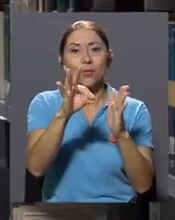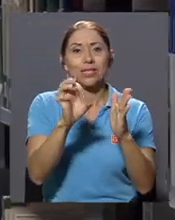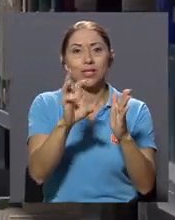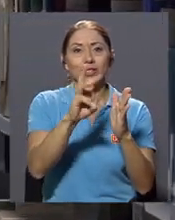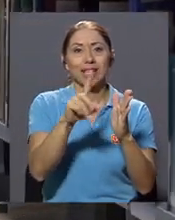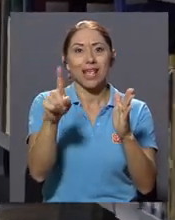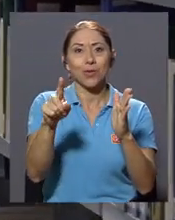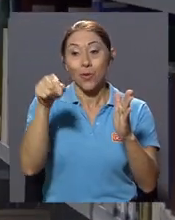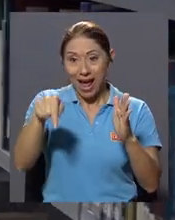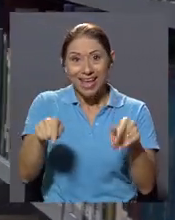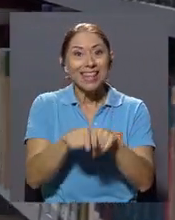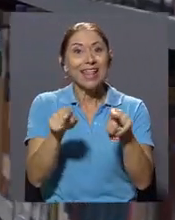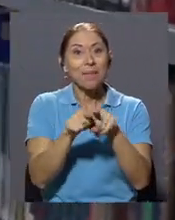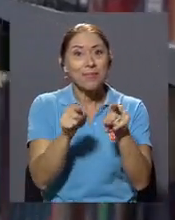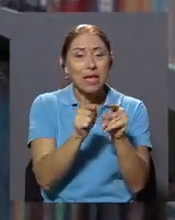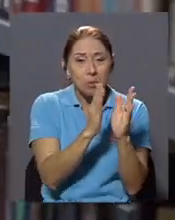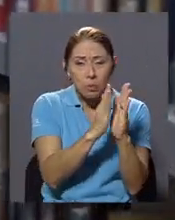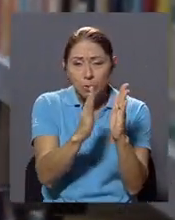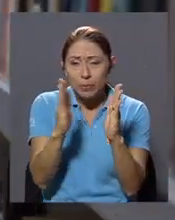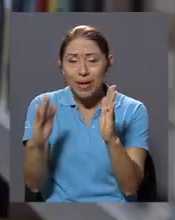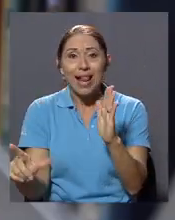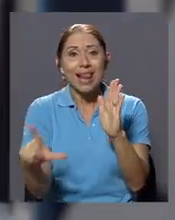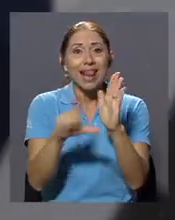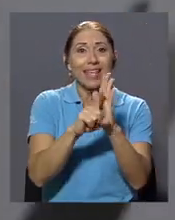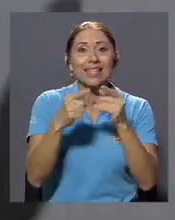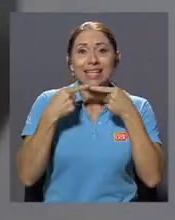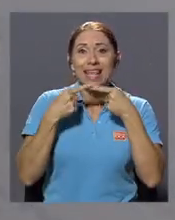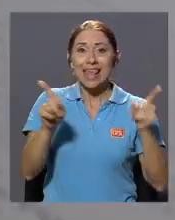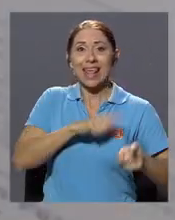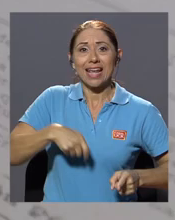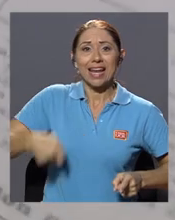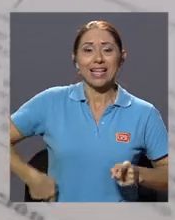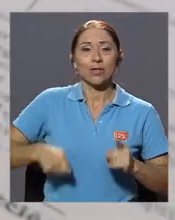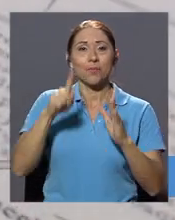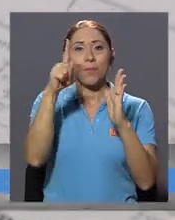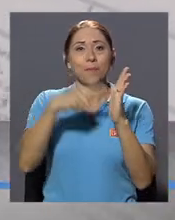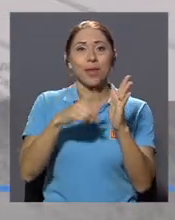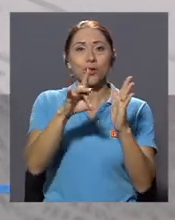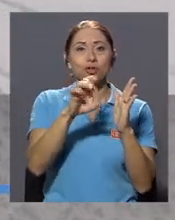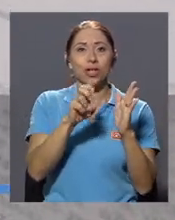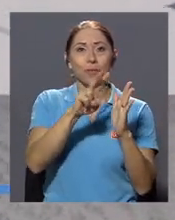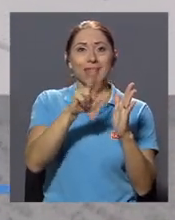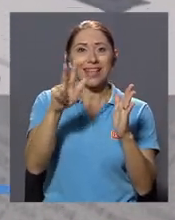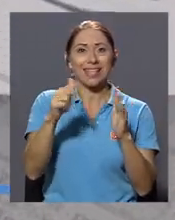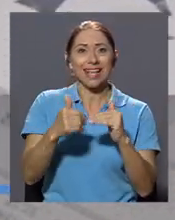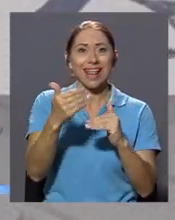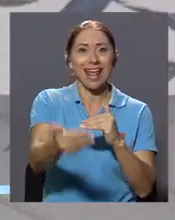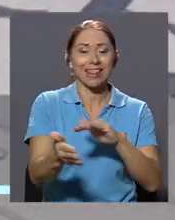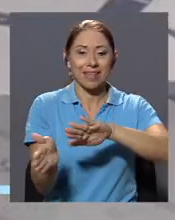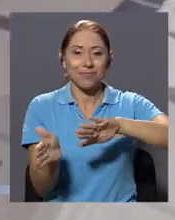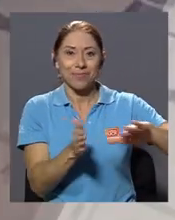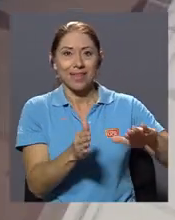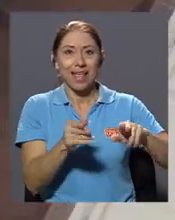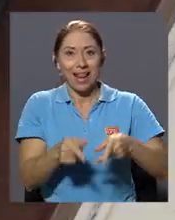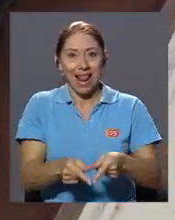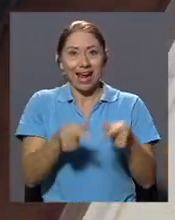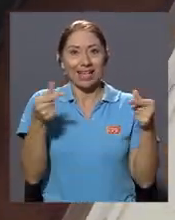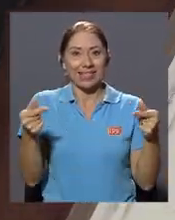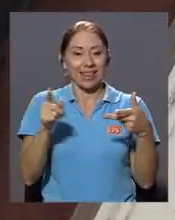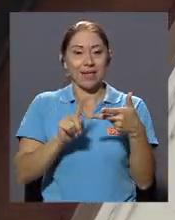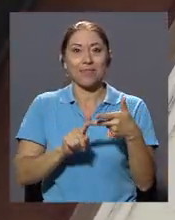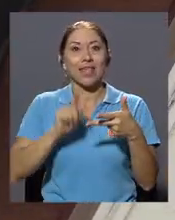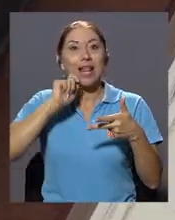se encuentra la colección de leyes y decretos de 1823 en adelante, la colección del Diario Oficial de la Gaceta y el Código General